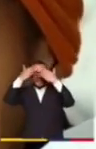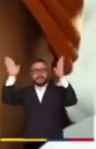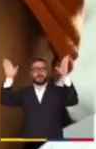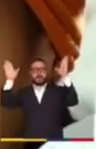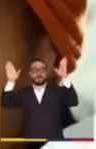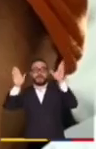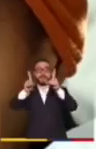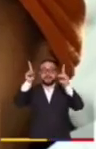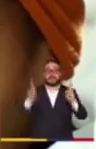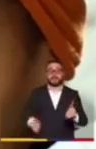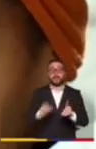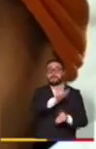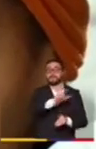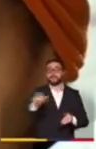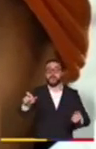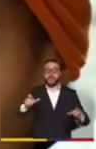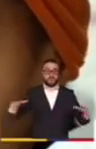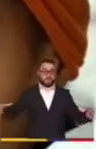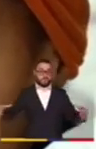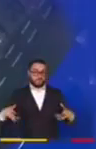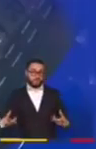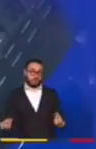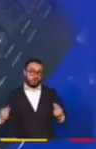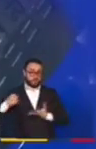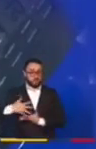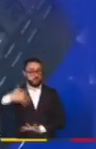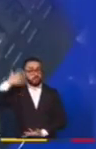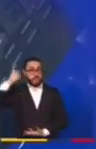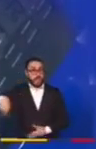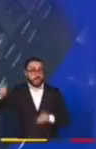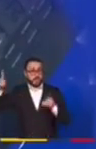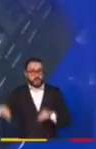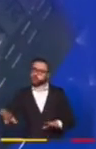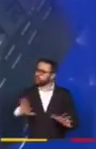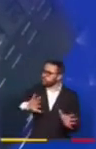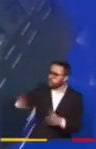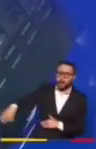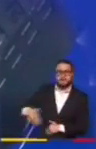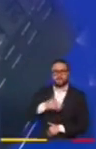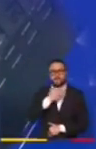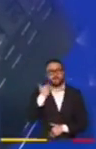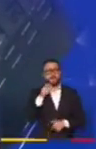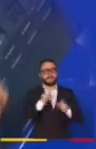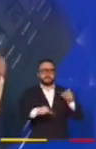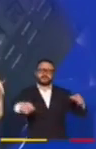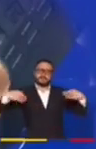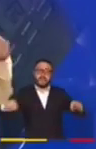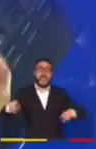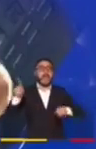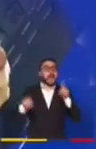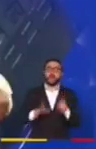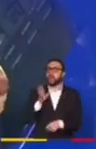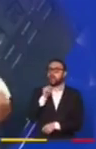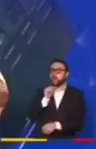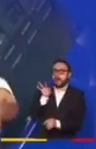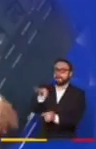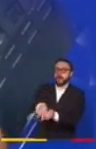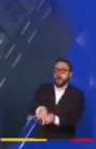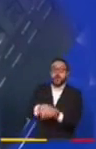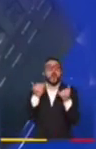decisión popular y no oligárquica. Que los que incluso no fueron a las urnas salgan